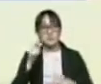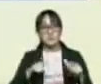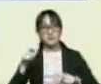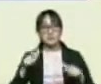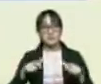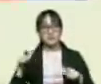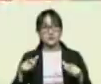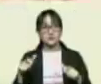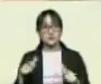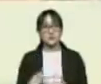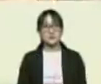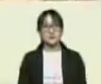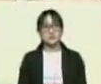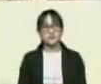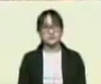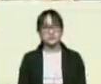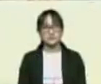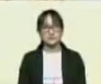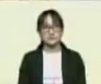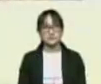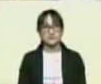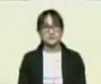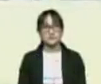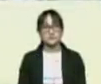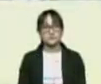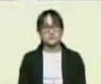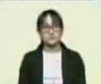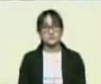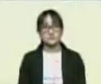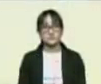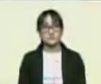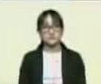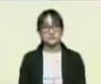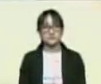a votar. El uno más uno.